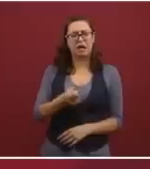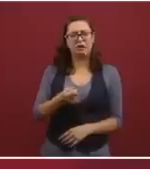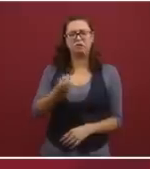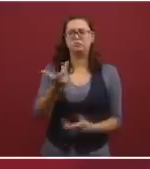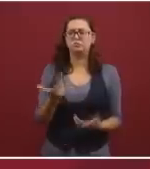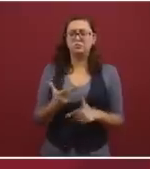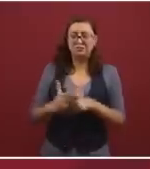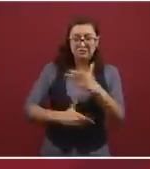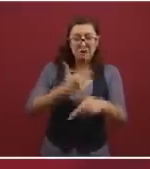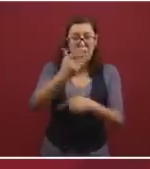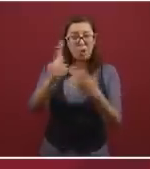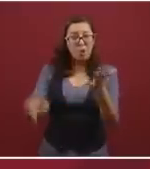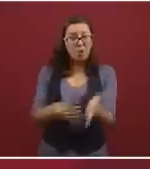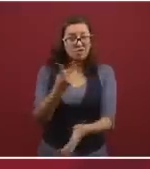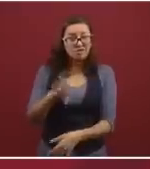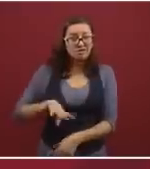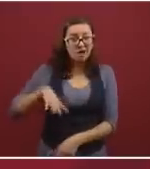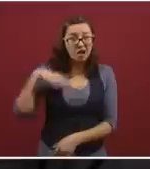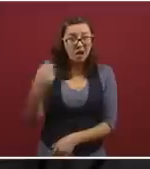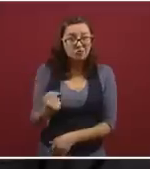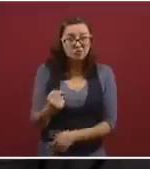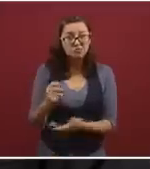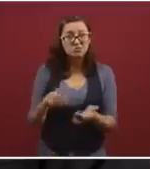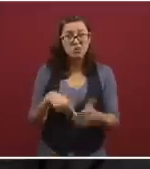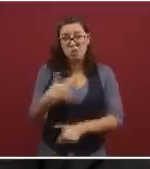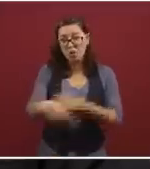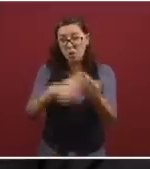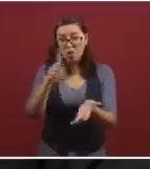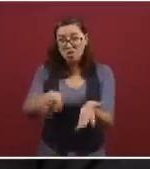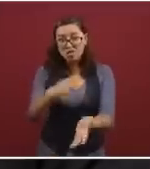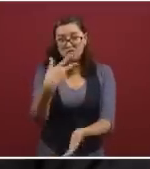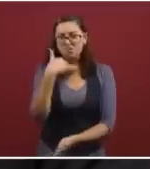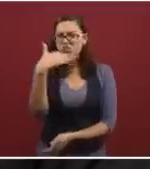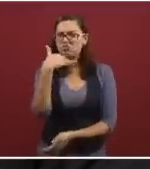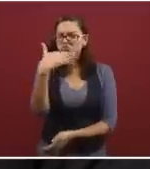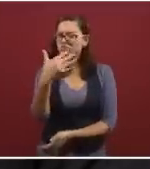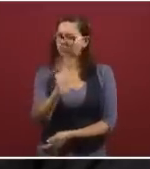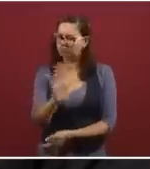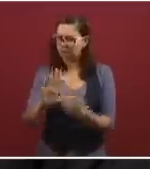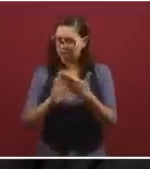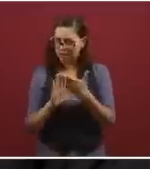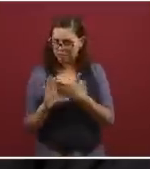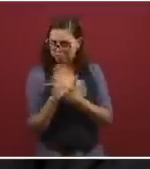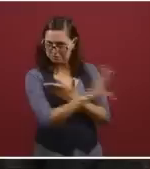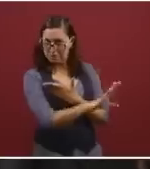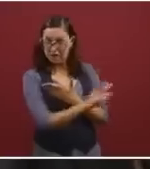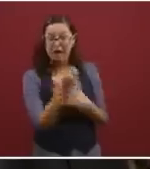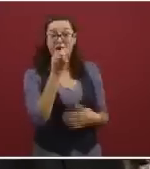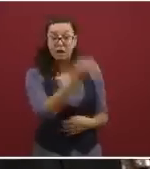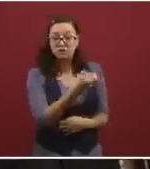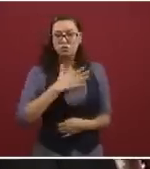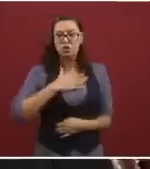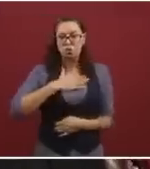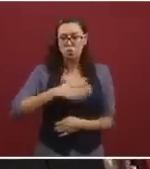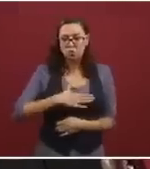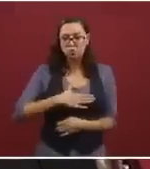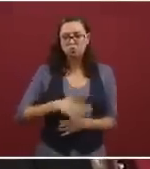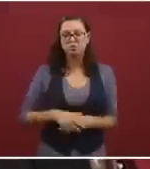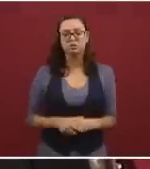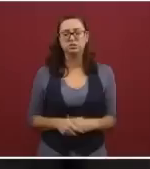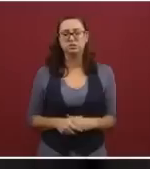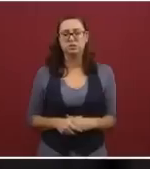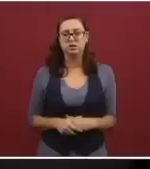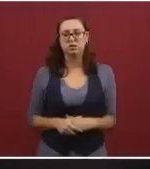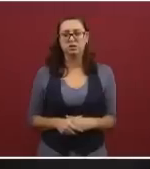abusos, que se cometan hechos de corrupción. O sea, también eso es justicia. O sea, no solo